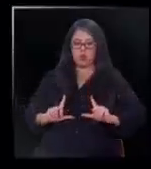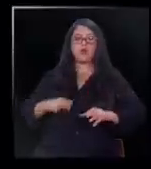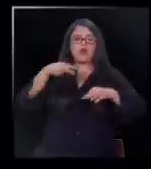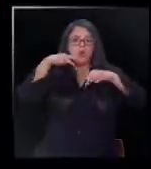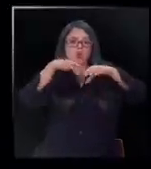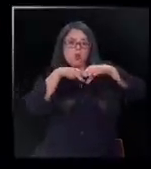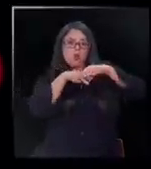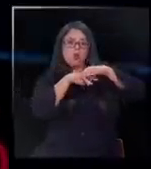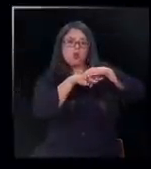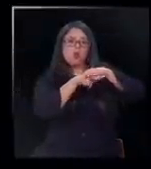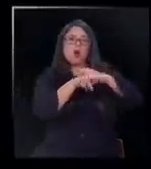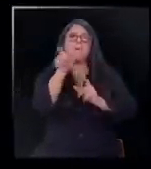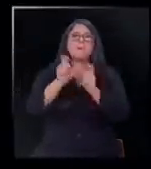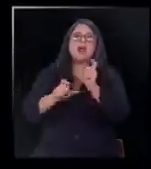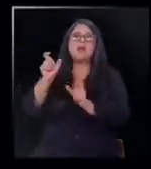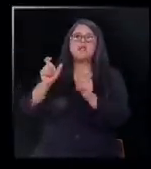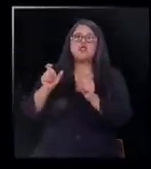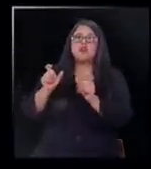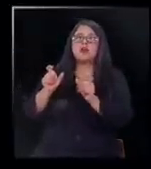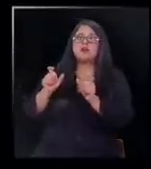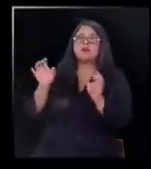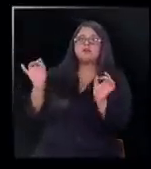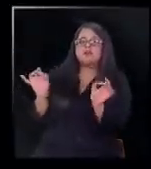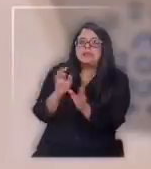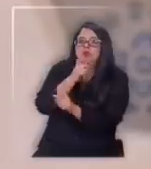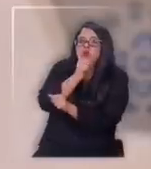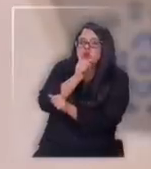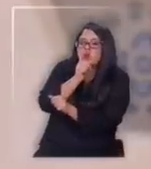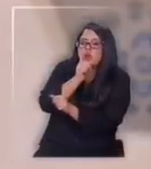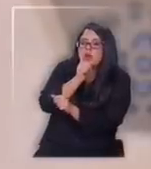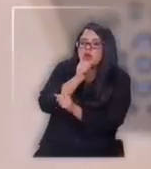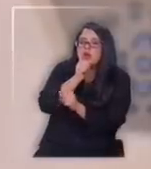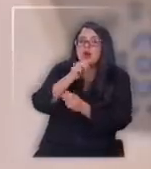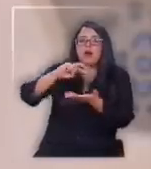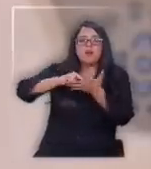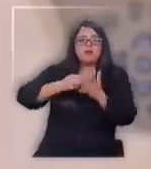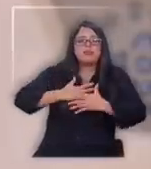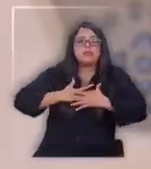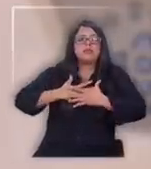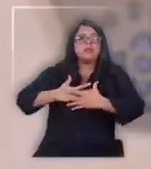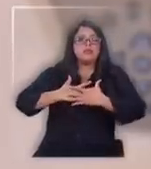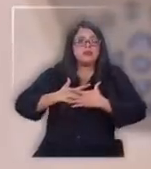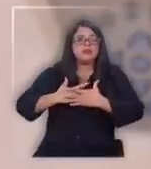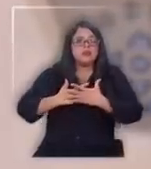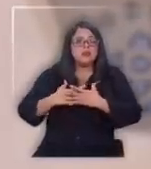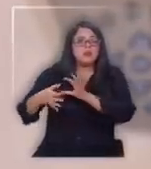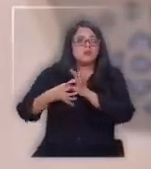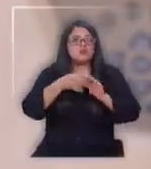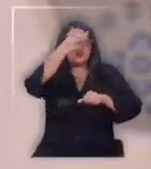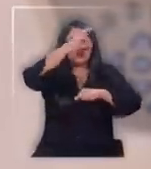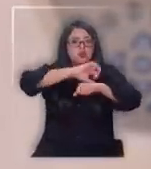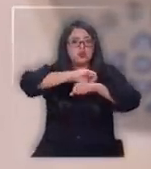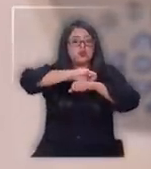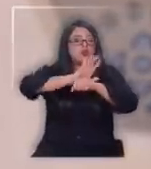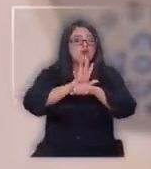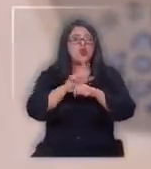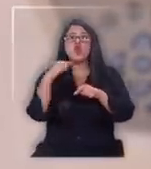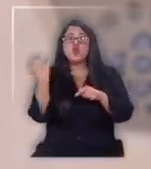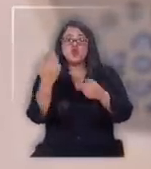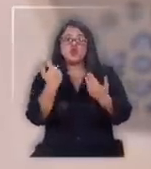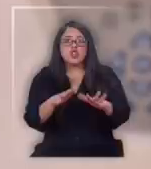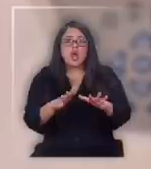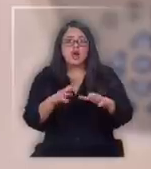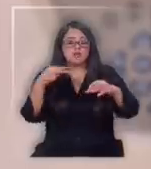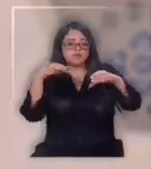sospechosos de tener neumonía por COVID. Nosotros estamos usando una plataforma de inteligencia artificial que una vez que nosotros tomamos el